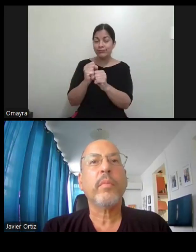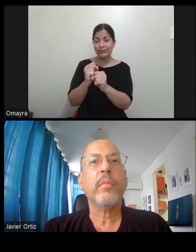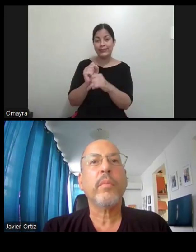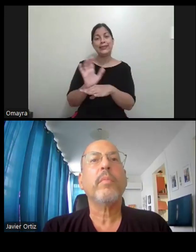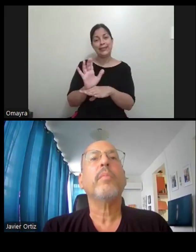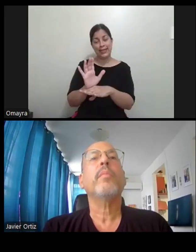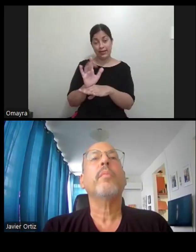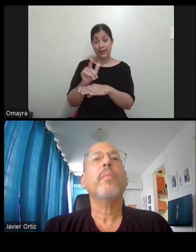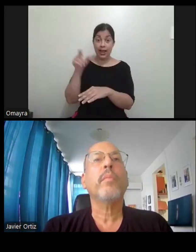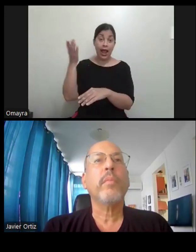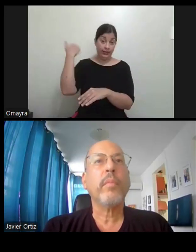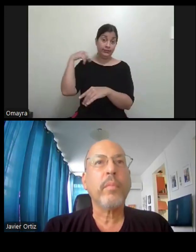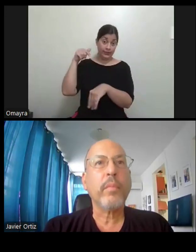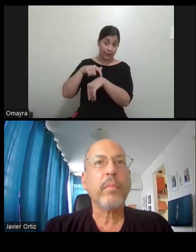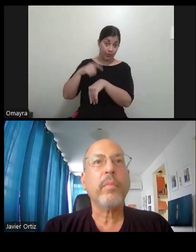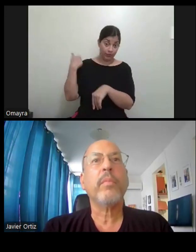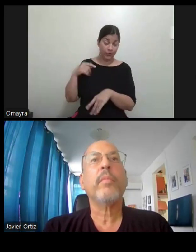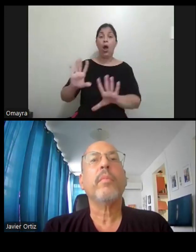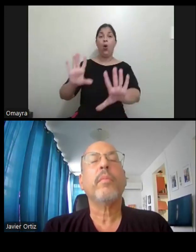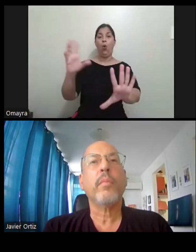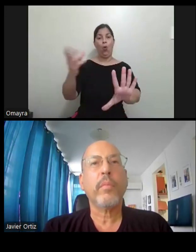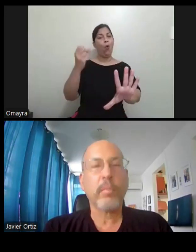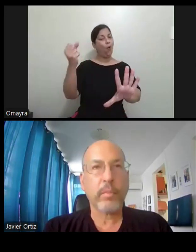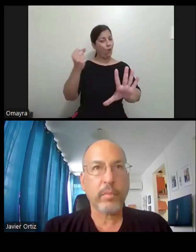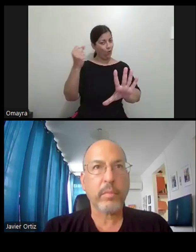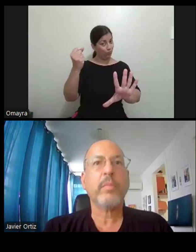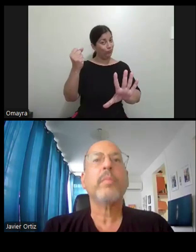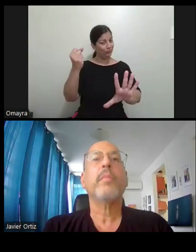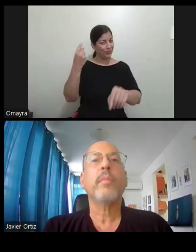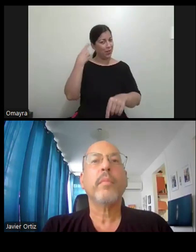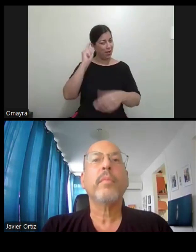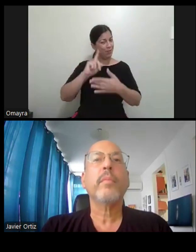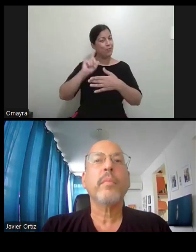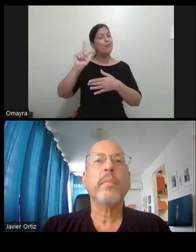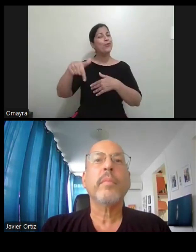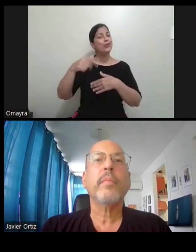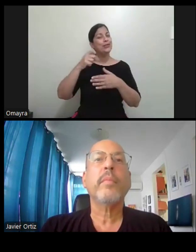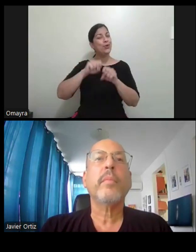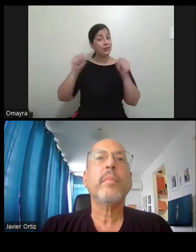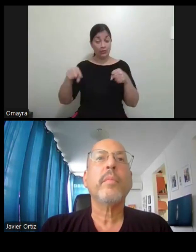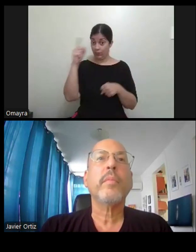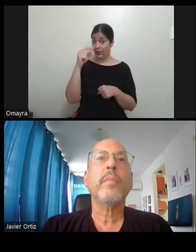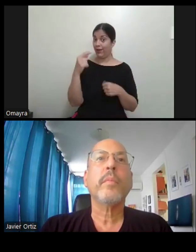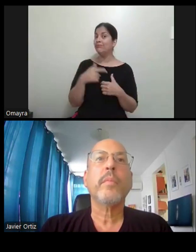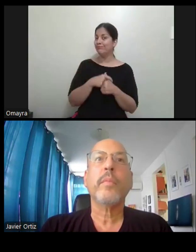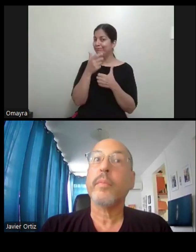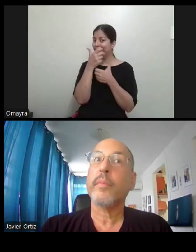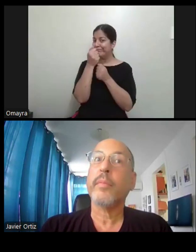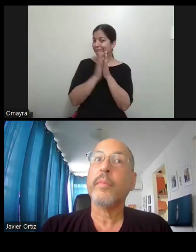ese momento. Pues espérate un momento, ahí es que lo vamos a dejar para el próximo segmento, porque ahora esto se está poniendo bueno.